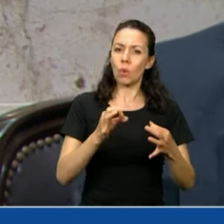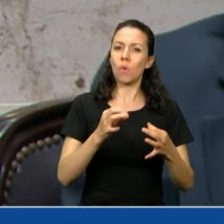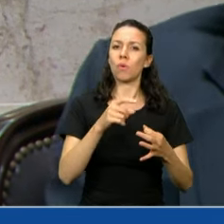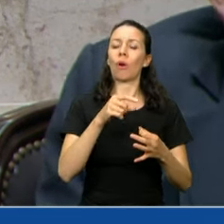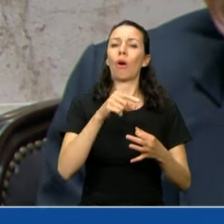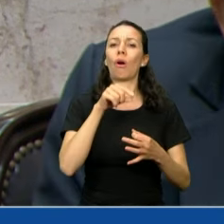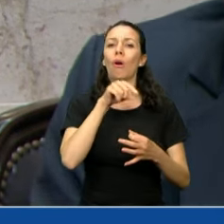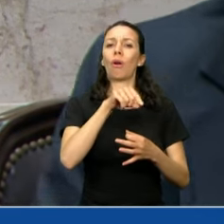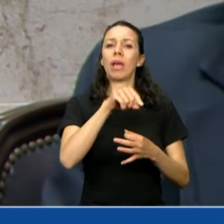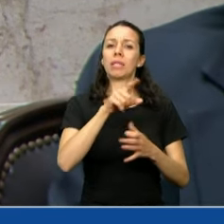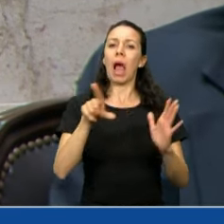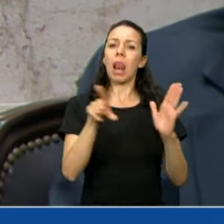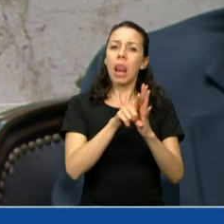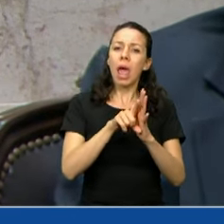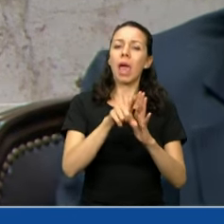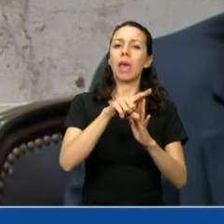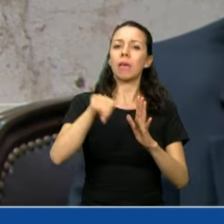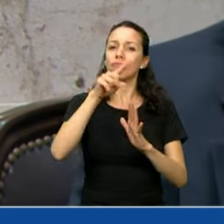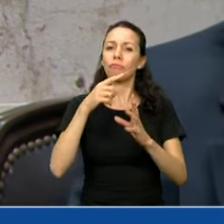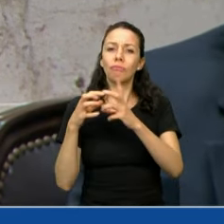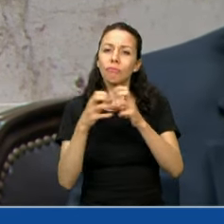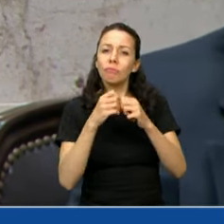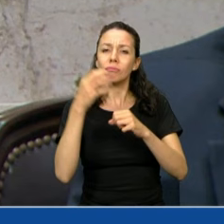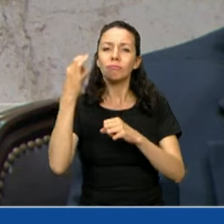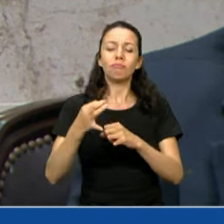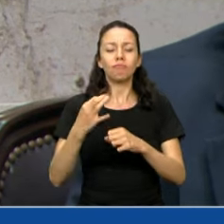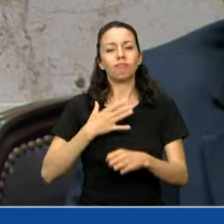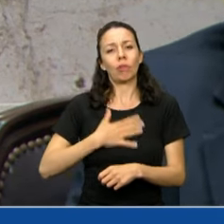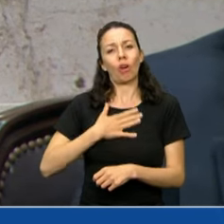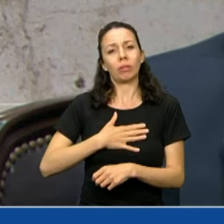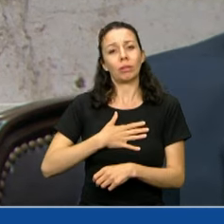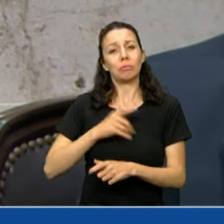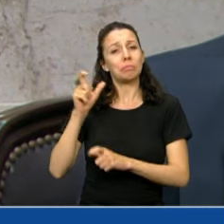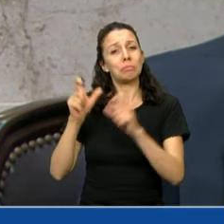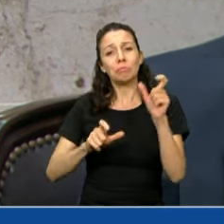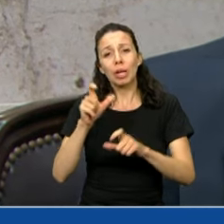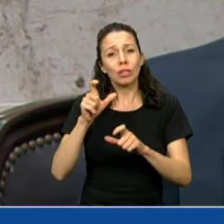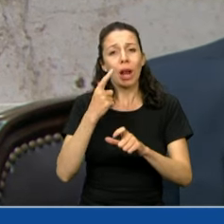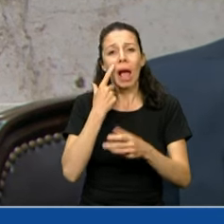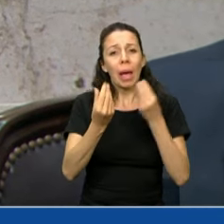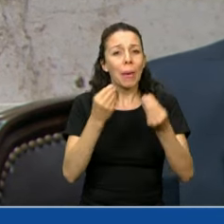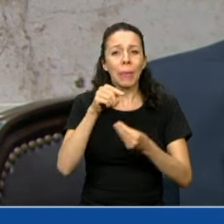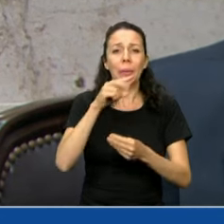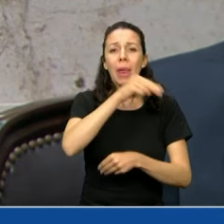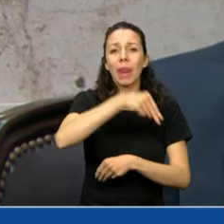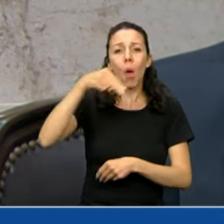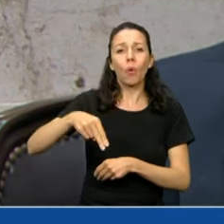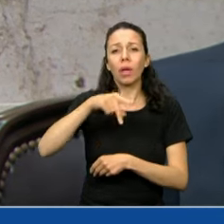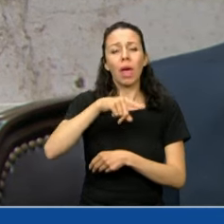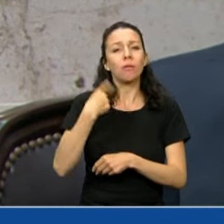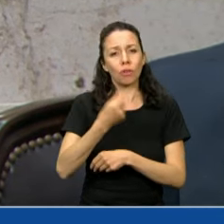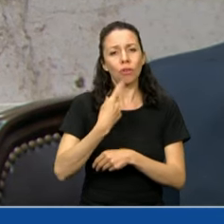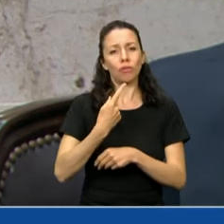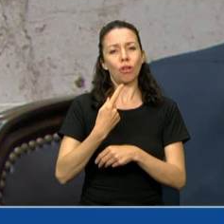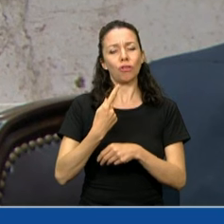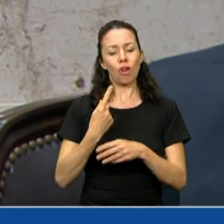tratamiento de esta ley Además desde neuqu los neuquinos y las neuquinas estamos listos para seguir trabajando en